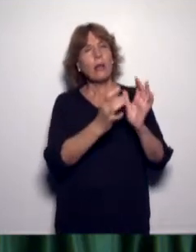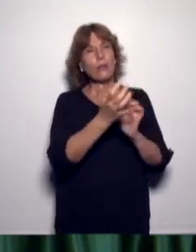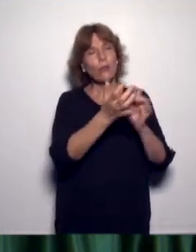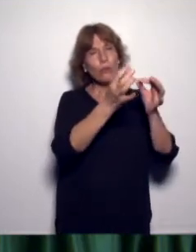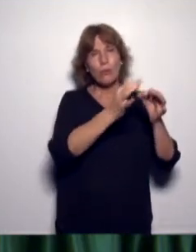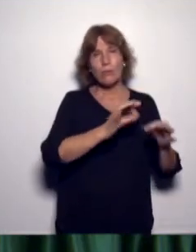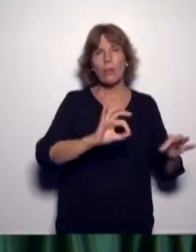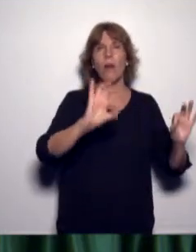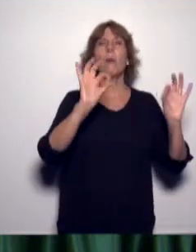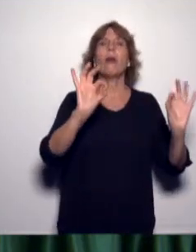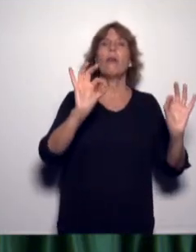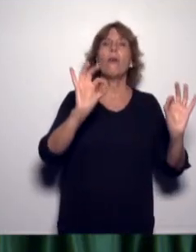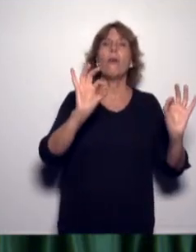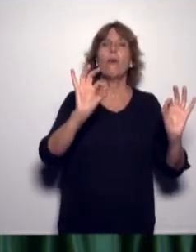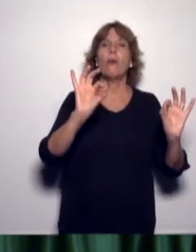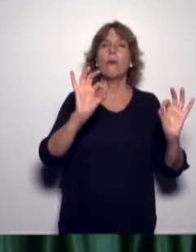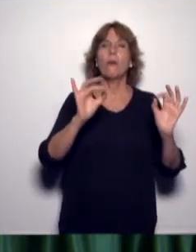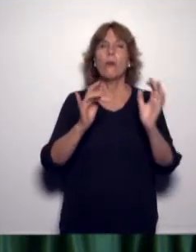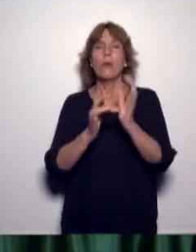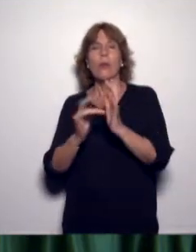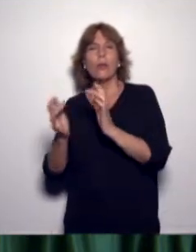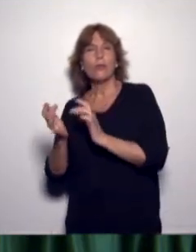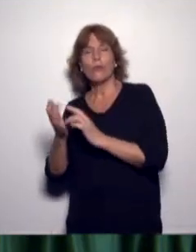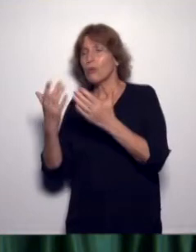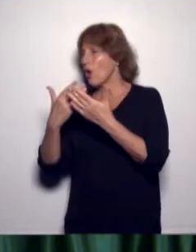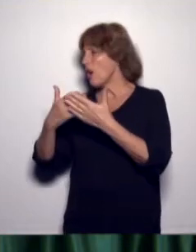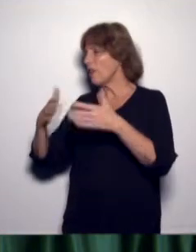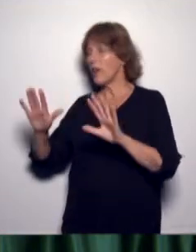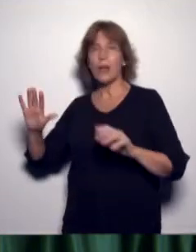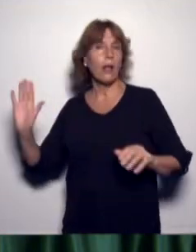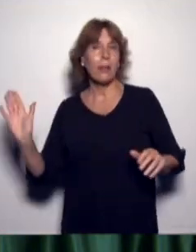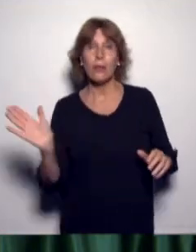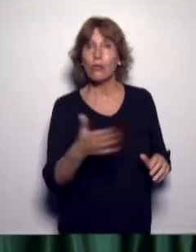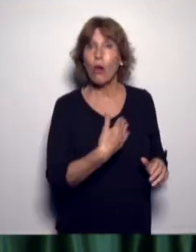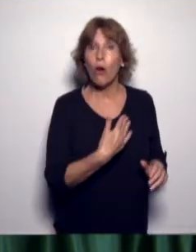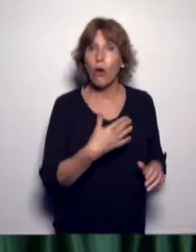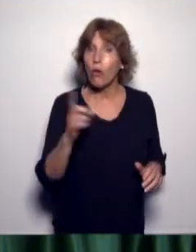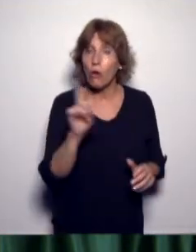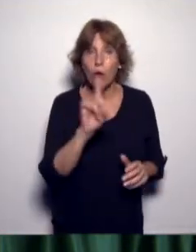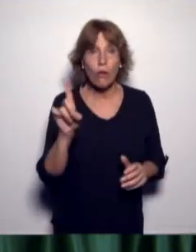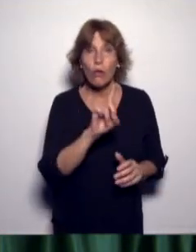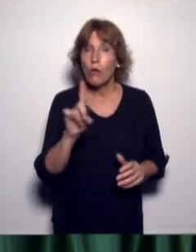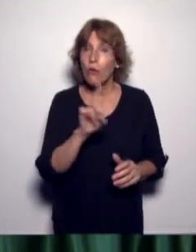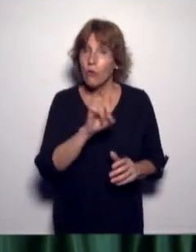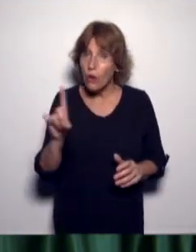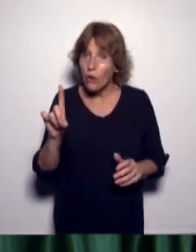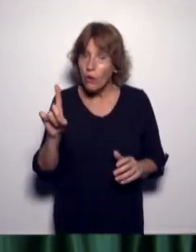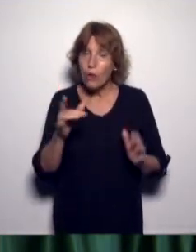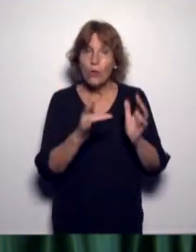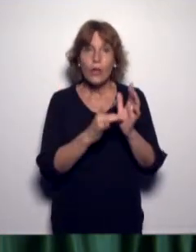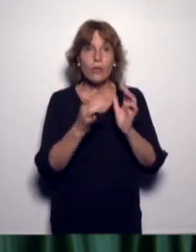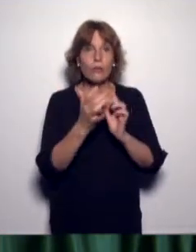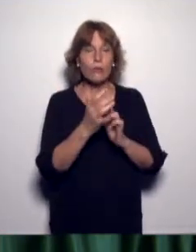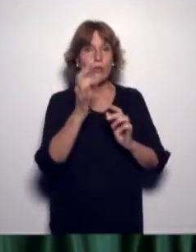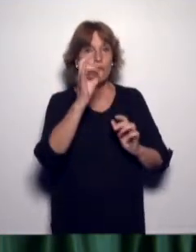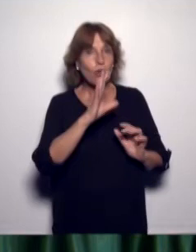el caudillo que los iba a liberar del Imperio Romano. Y Jesús encarna otro mesianismo espiritual,